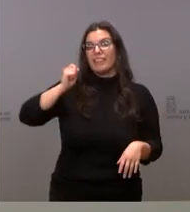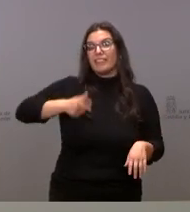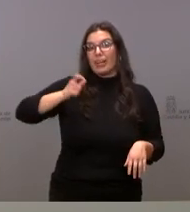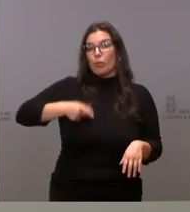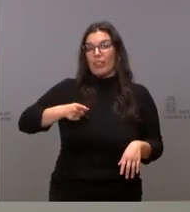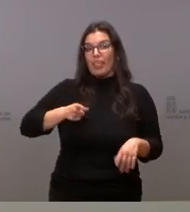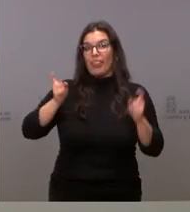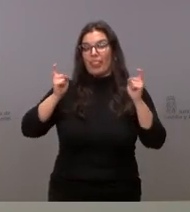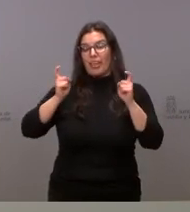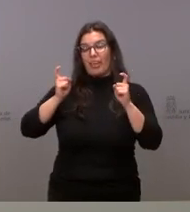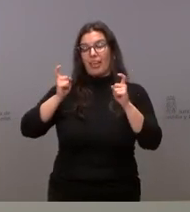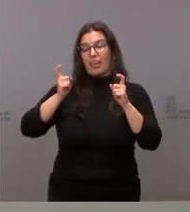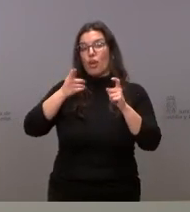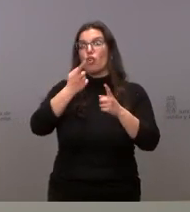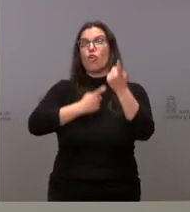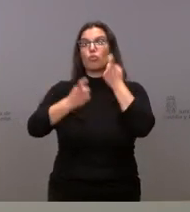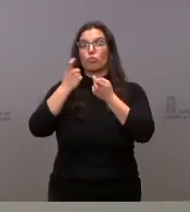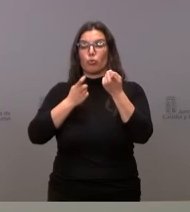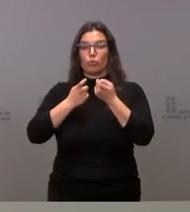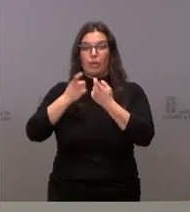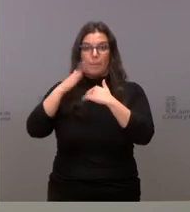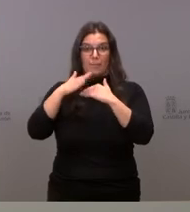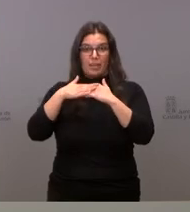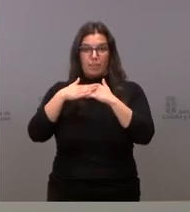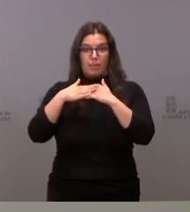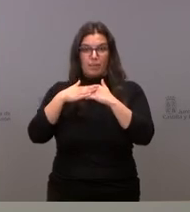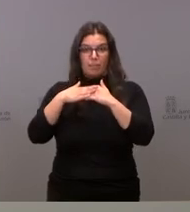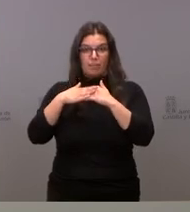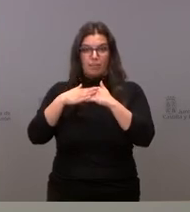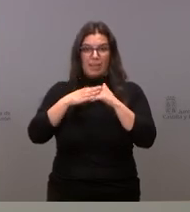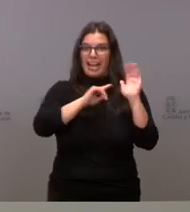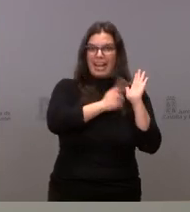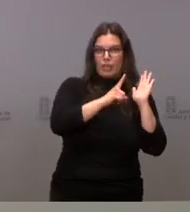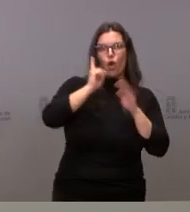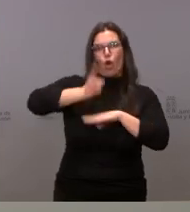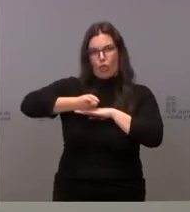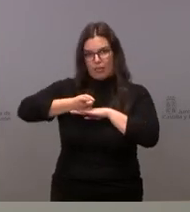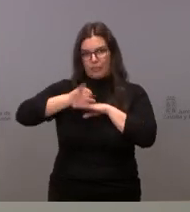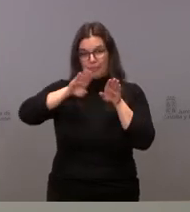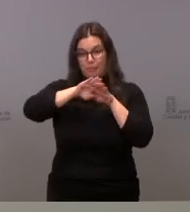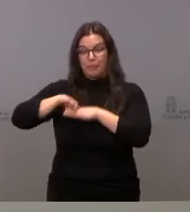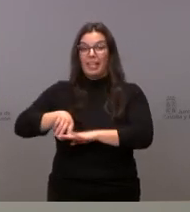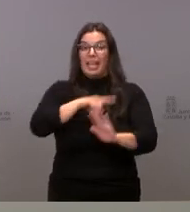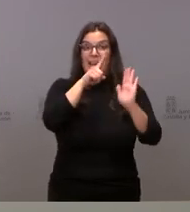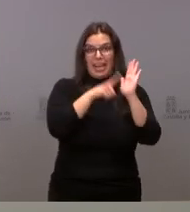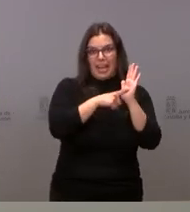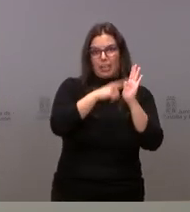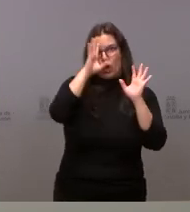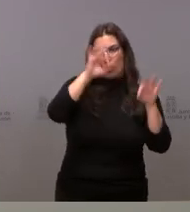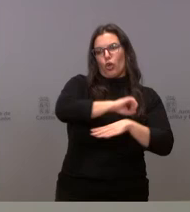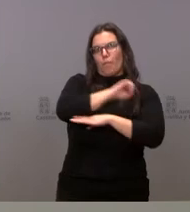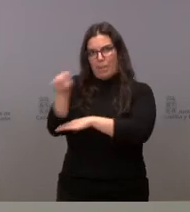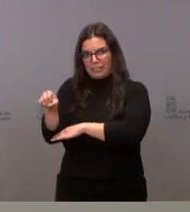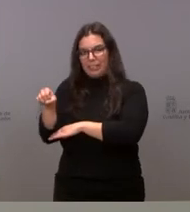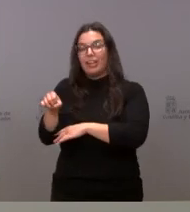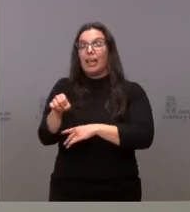que debe de tener en la existencia en los consultorios locales no una ley una orden y la ley no solamente tiene un mayor rango como usted conoce sino